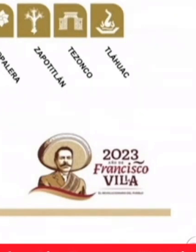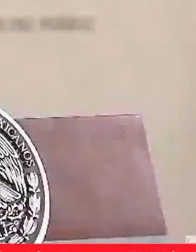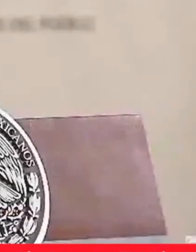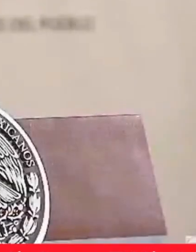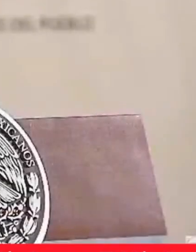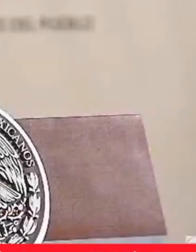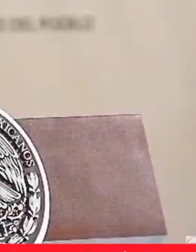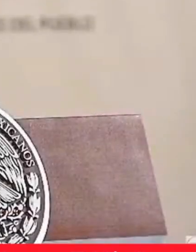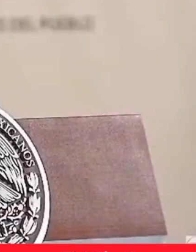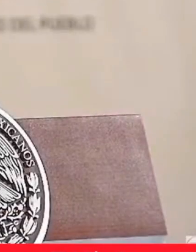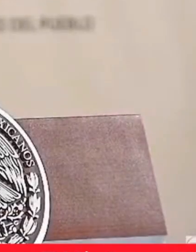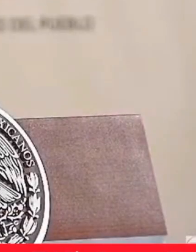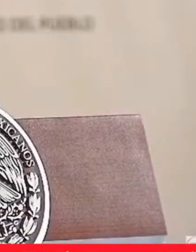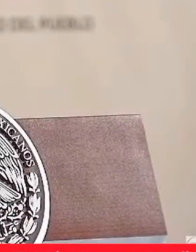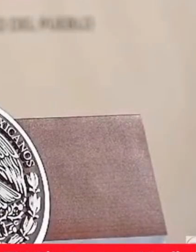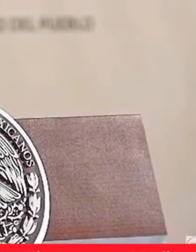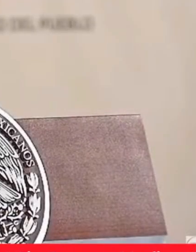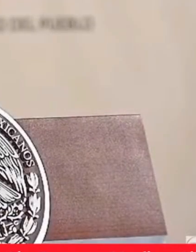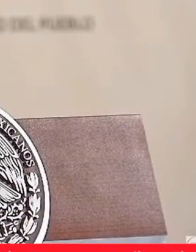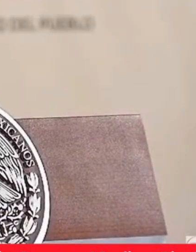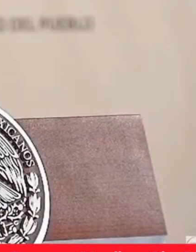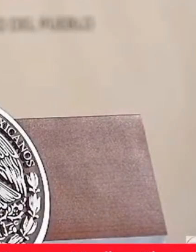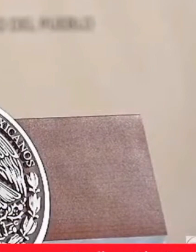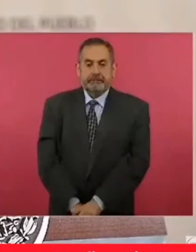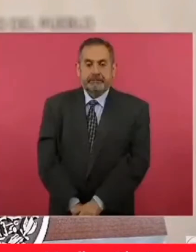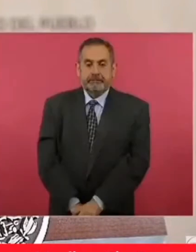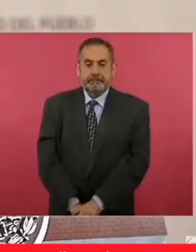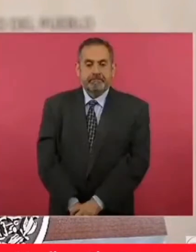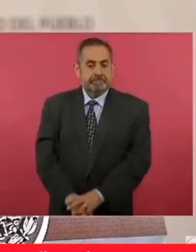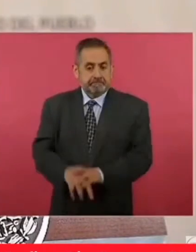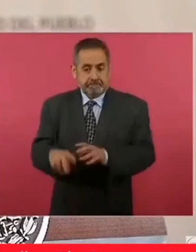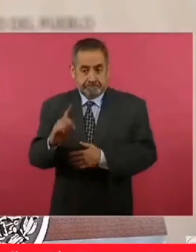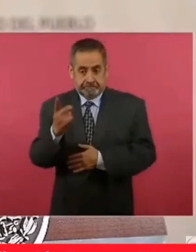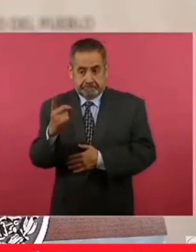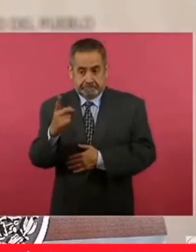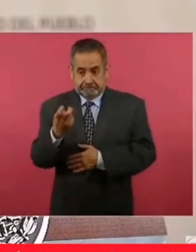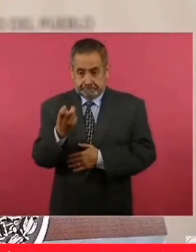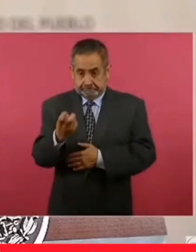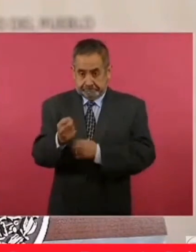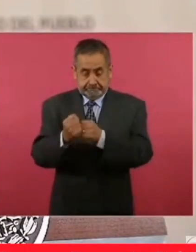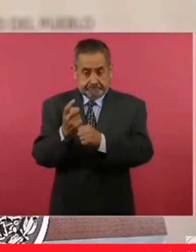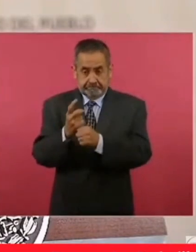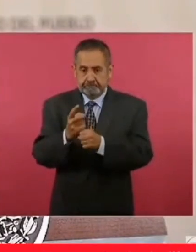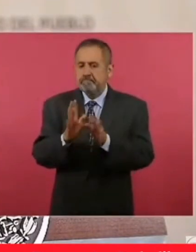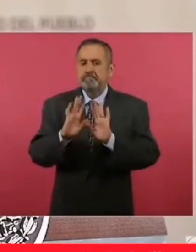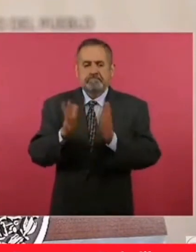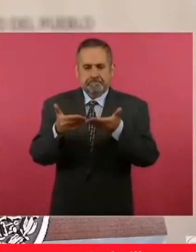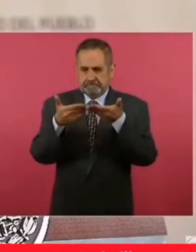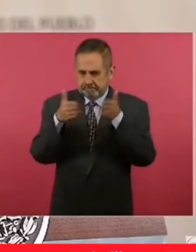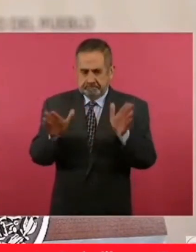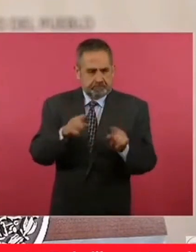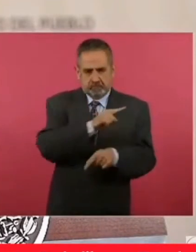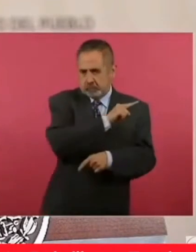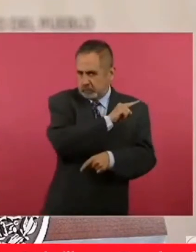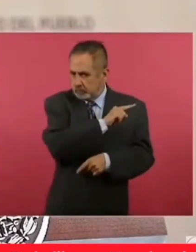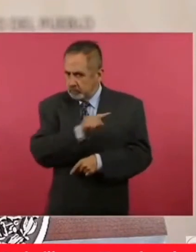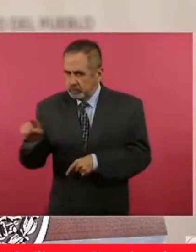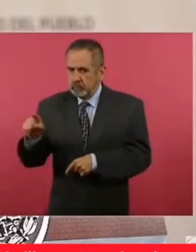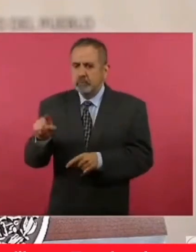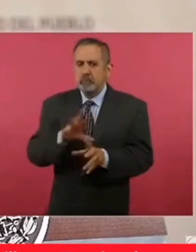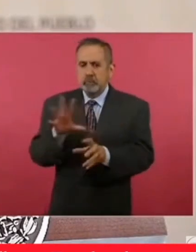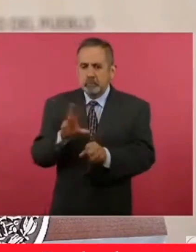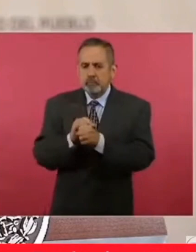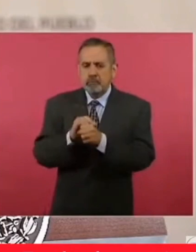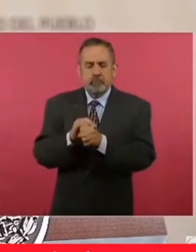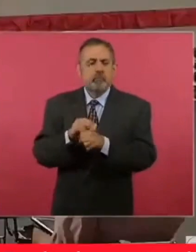estará totalmente reabierta y totalmente reforzada toda la línea 12